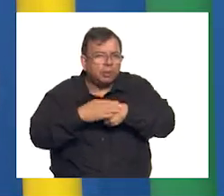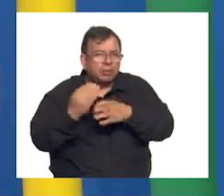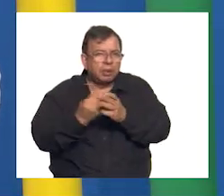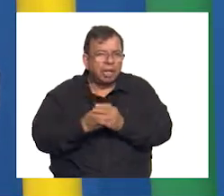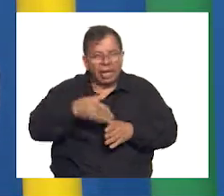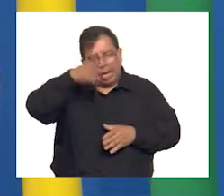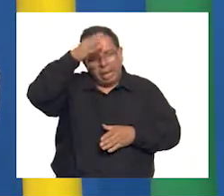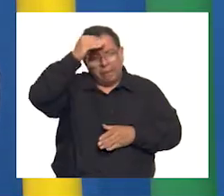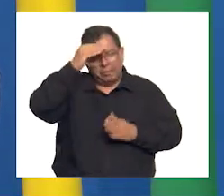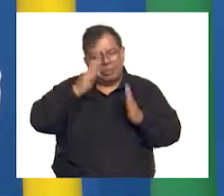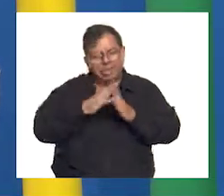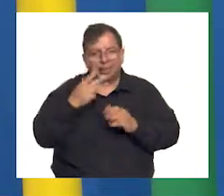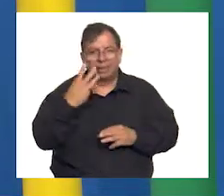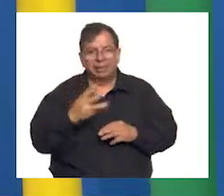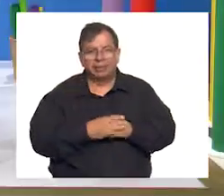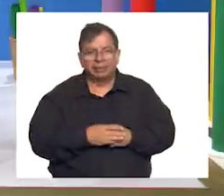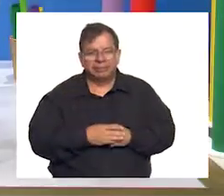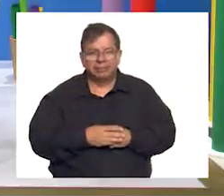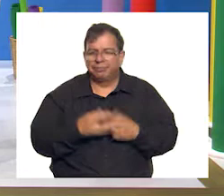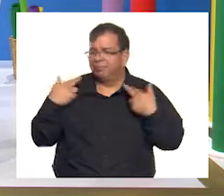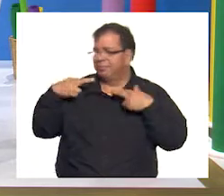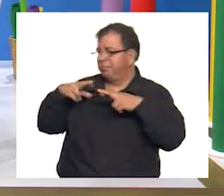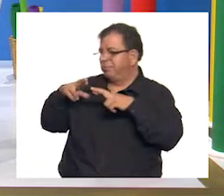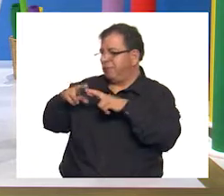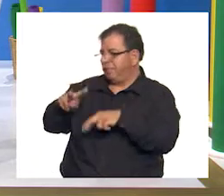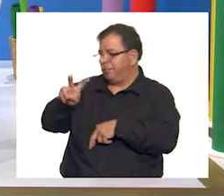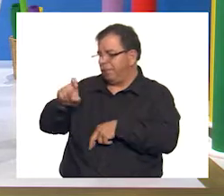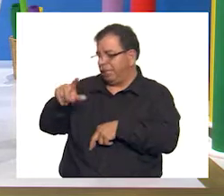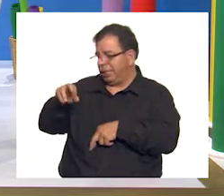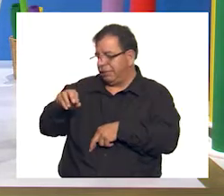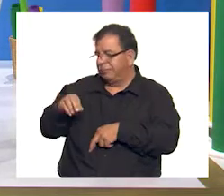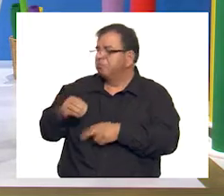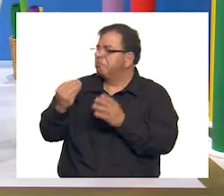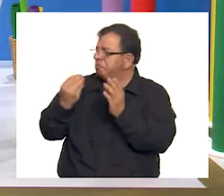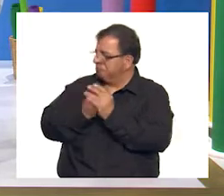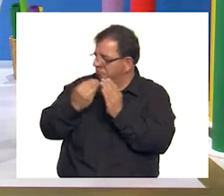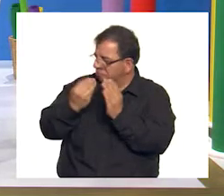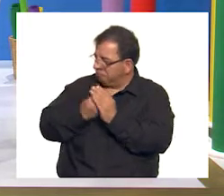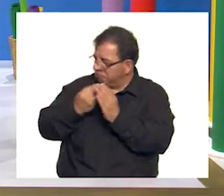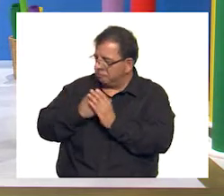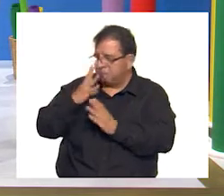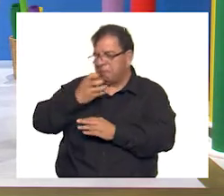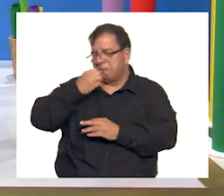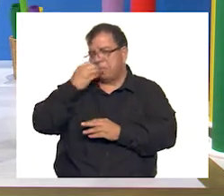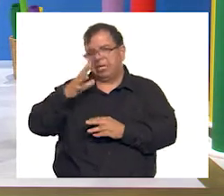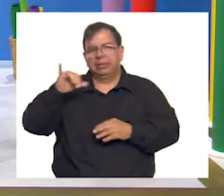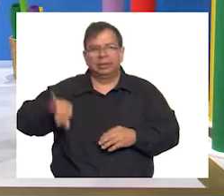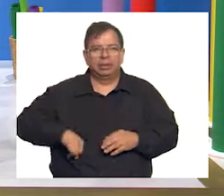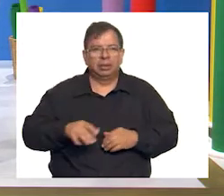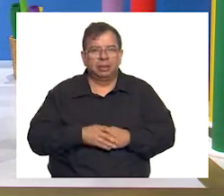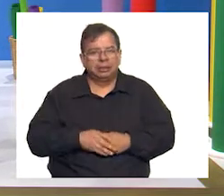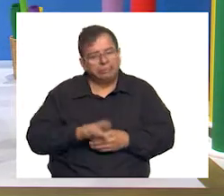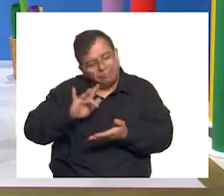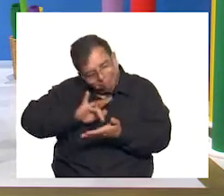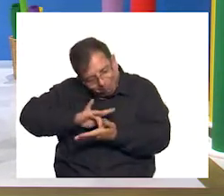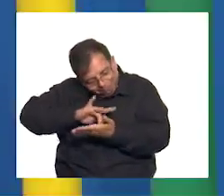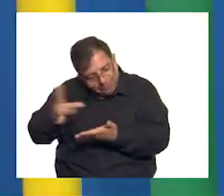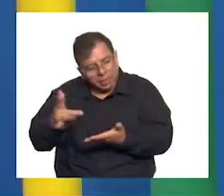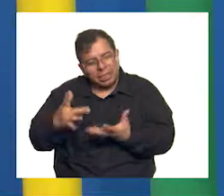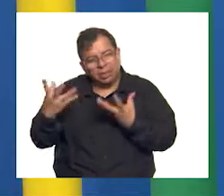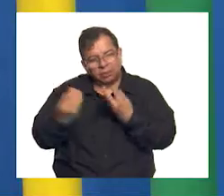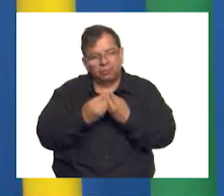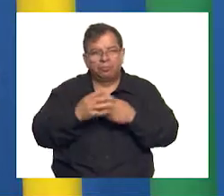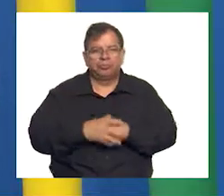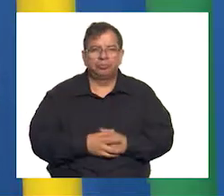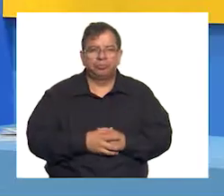de Aprende en Casa 3. Maestra Valeria Gallegos, la verdad es que fue una clase muy buena, muy interesante. Muchísimas gracias por estar con nosotros